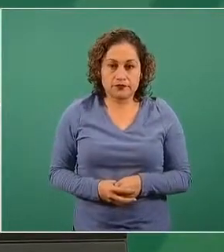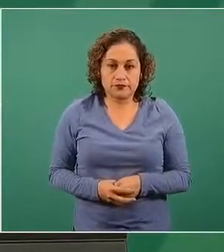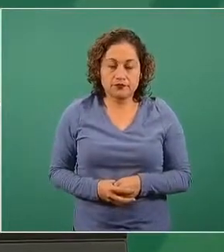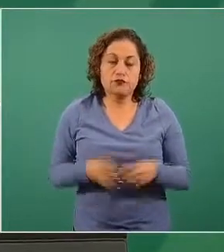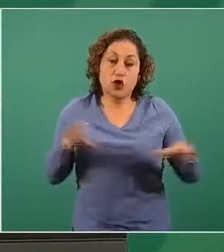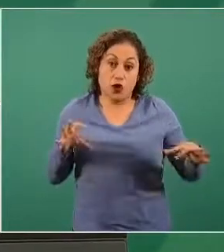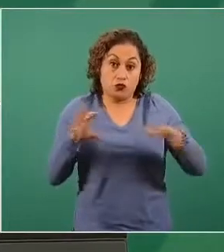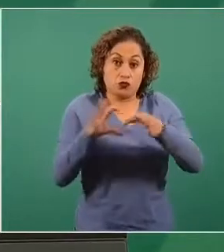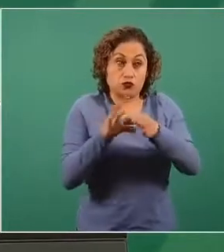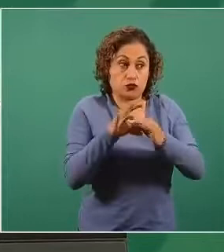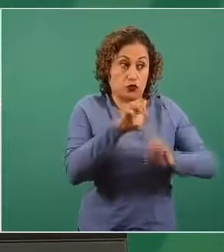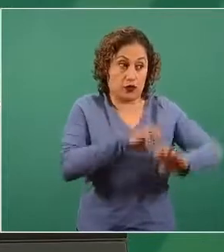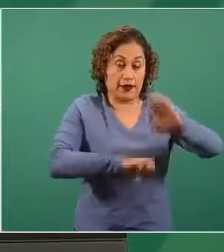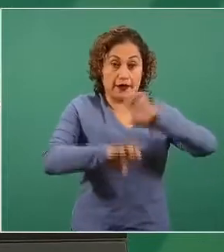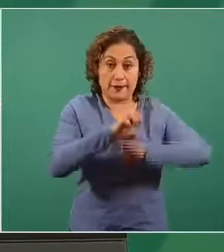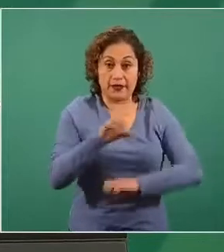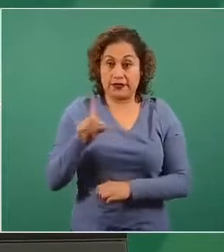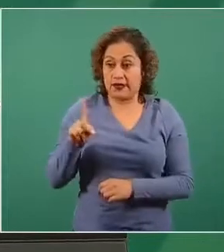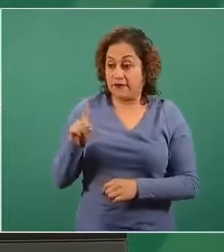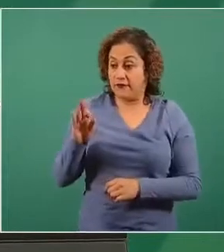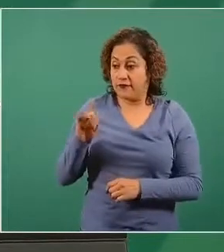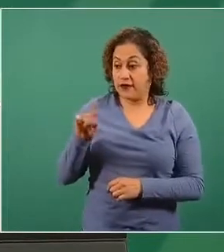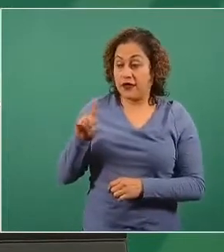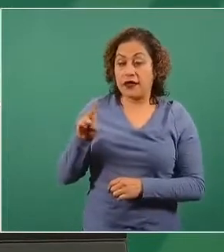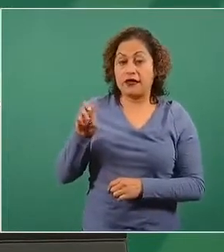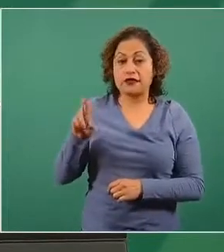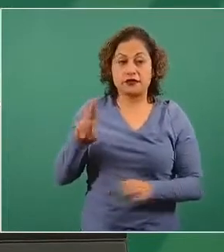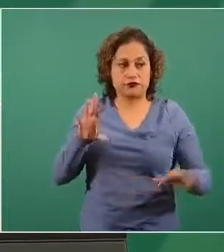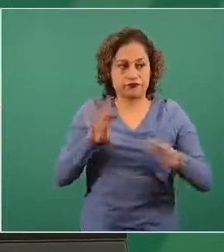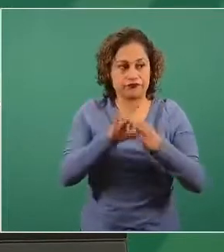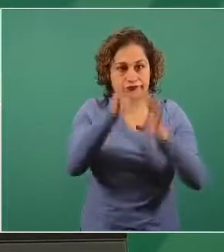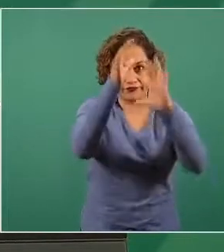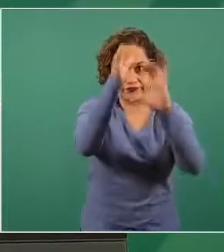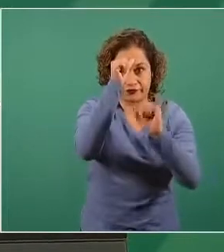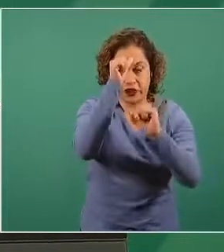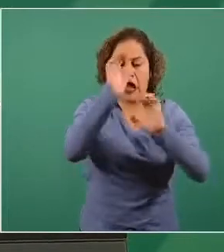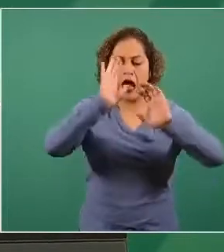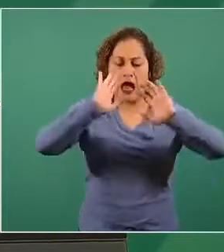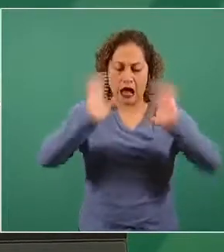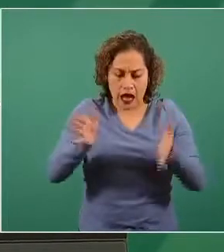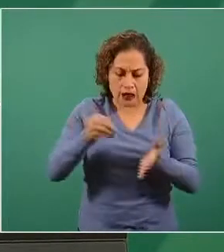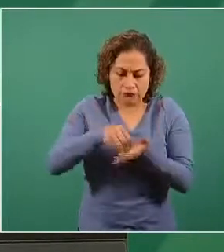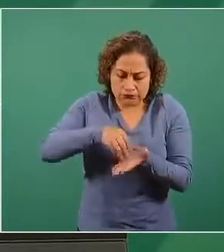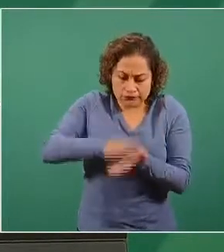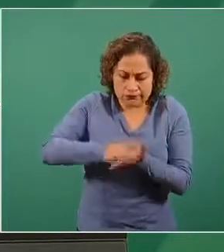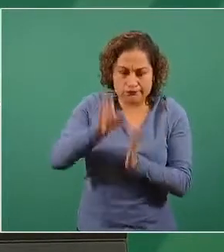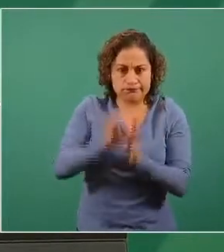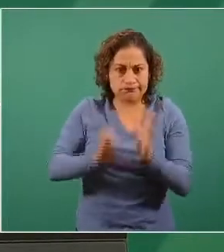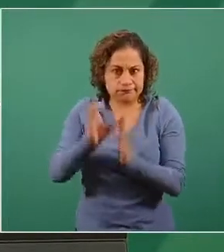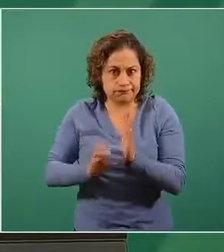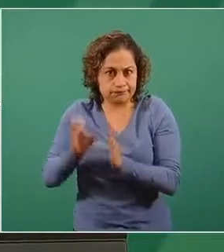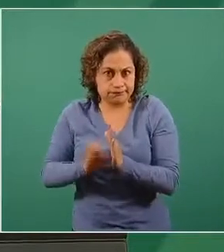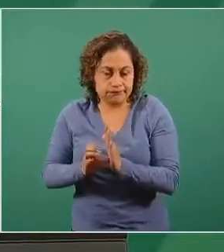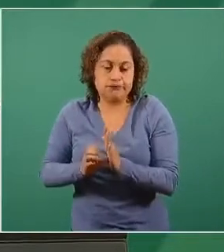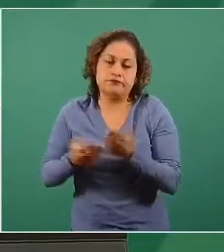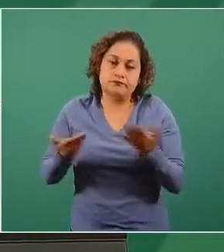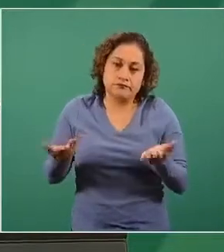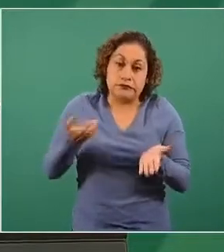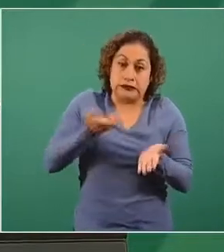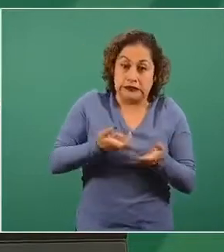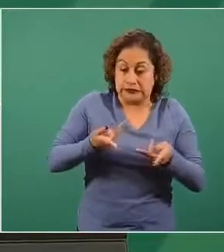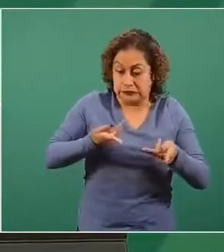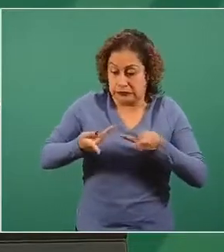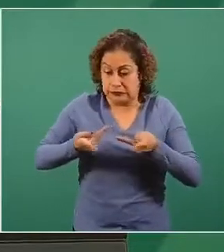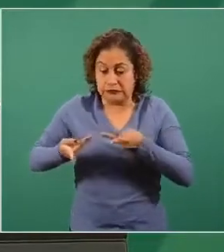empresa Pfizer. También decía ese plan original que habríamos de